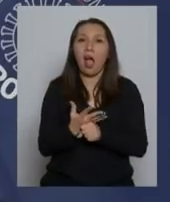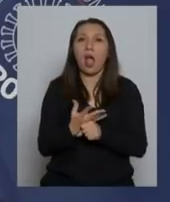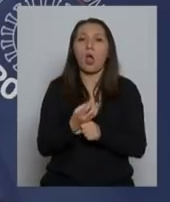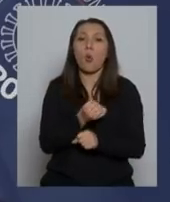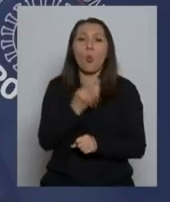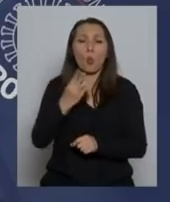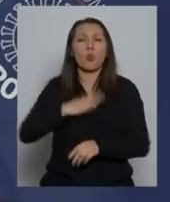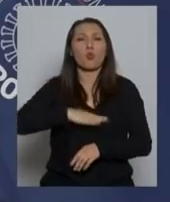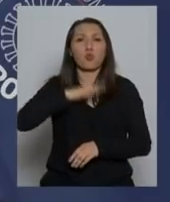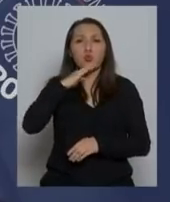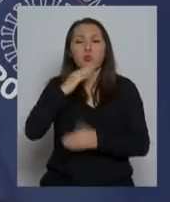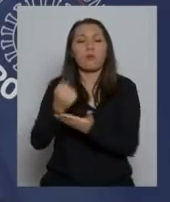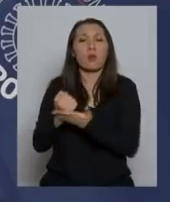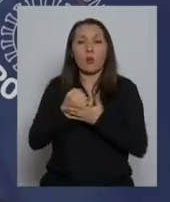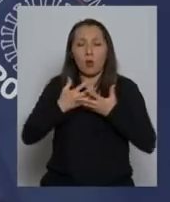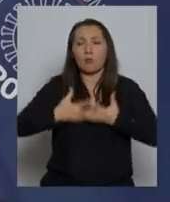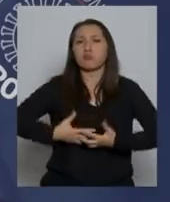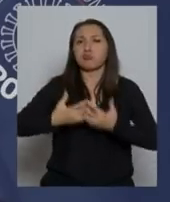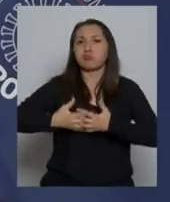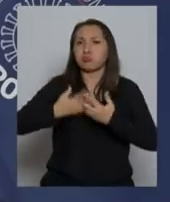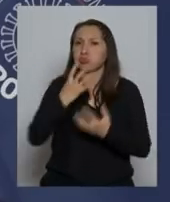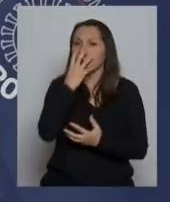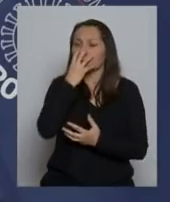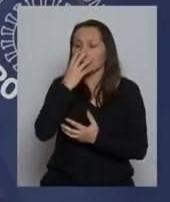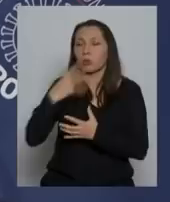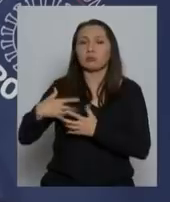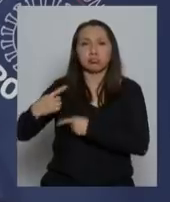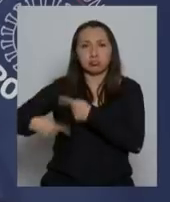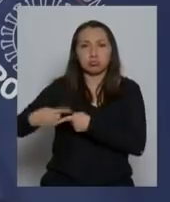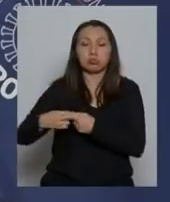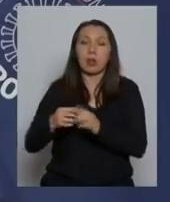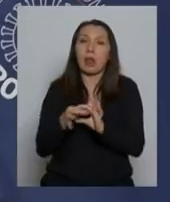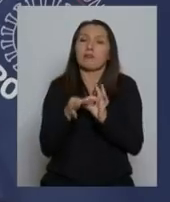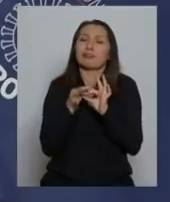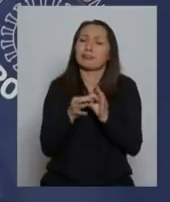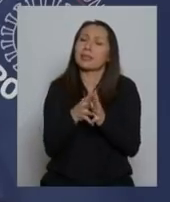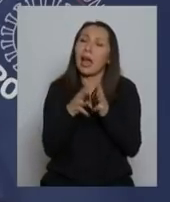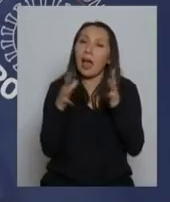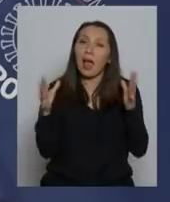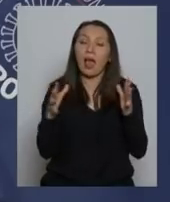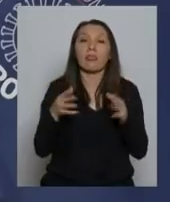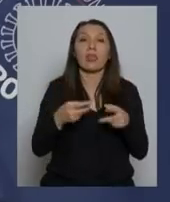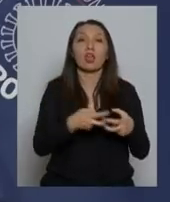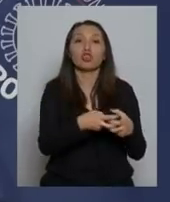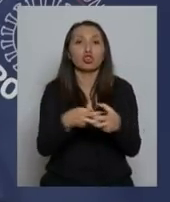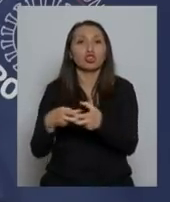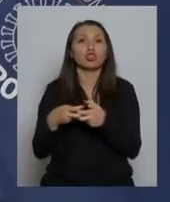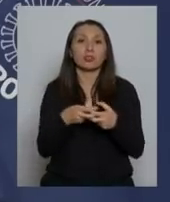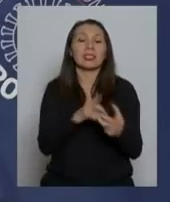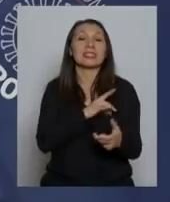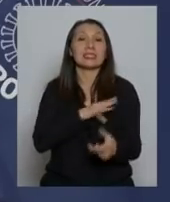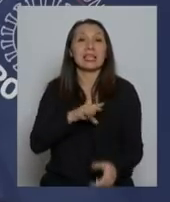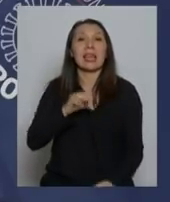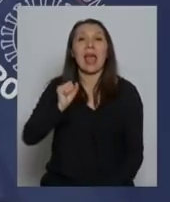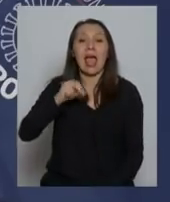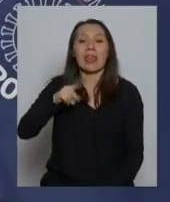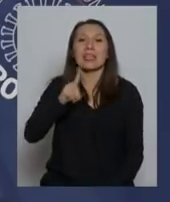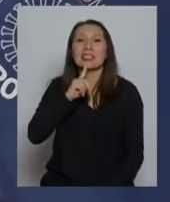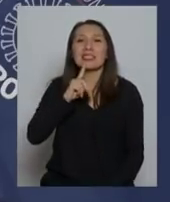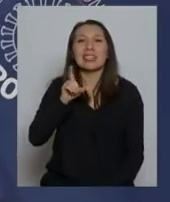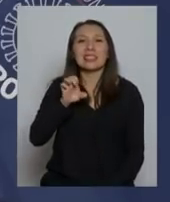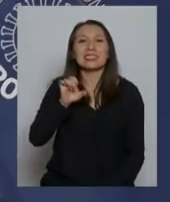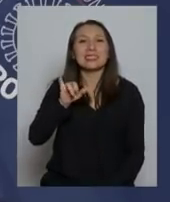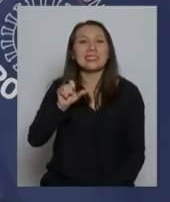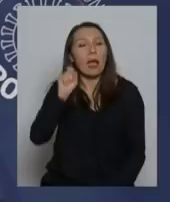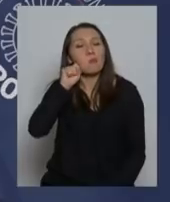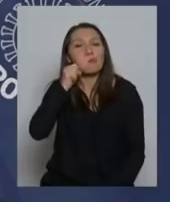número suficiente de respiradores. Queremos agradecer enormemente el esfuerzo de la Sociedad Chilena de Anestesiología, que ha puesto a